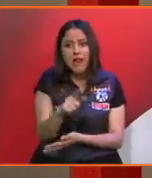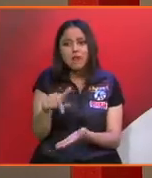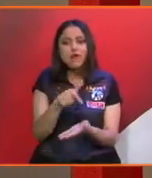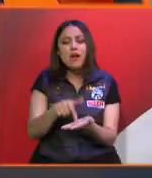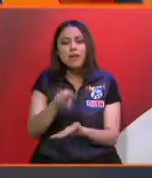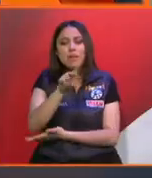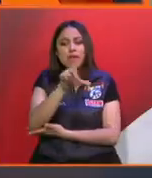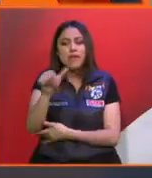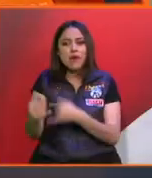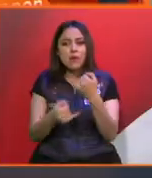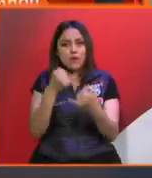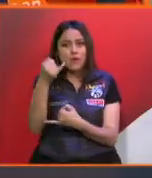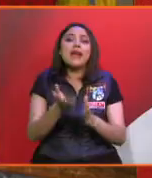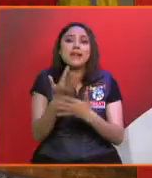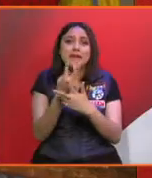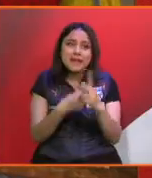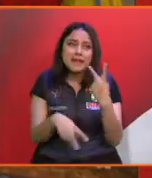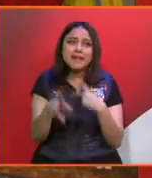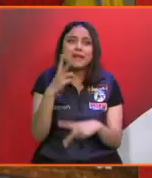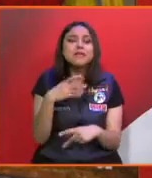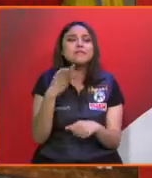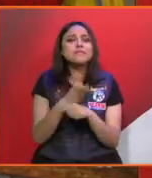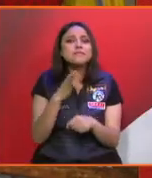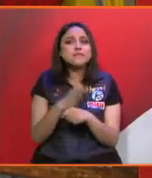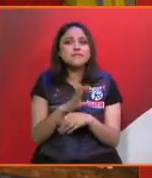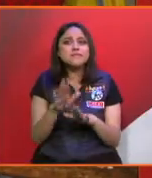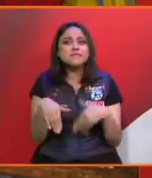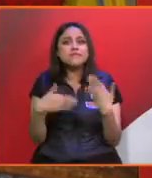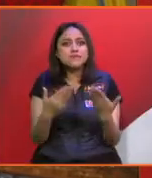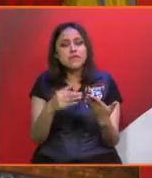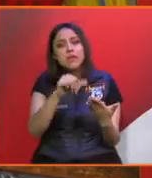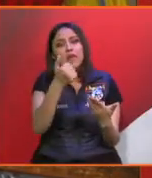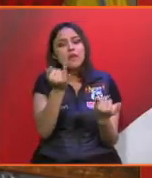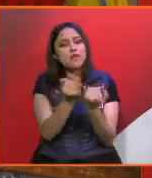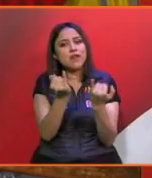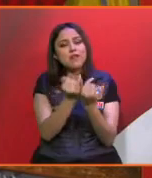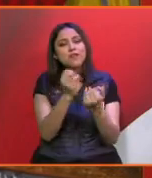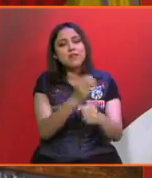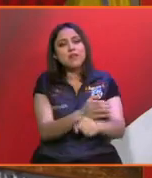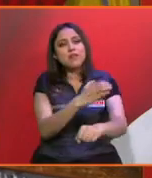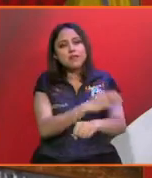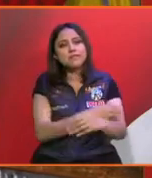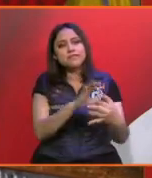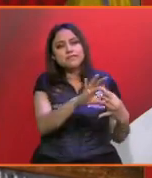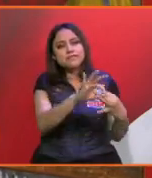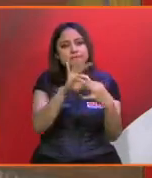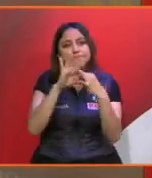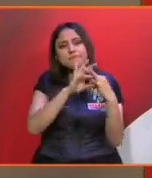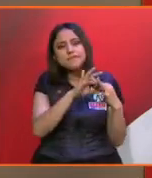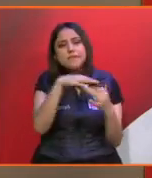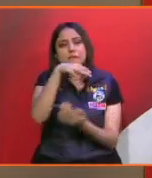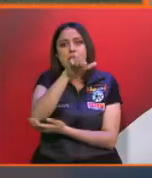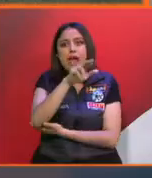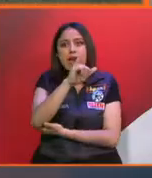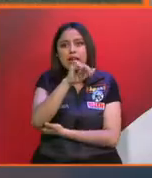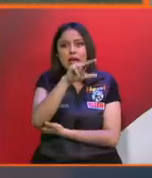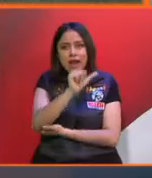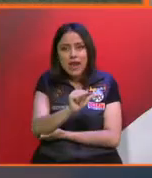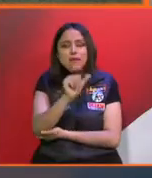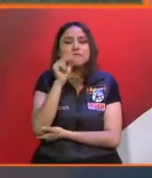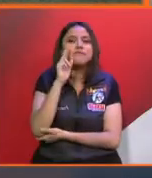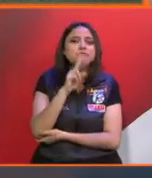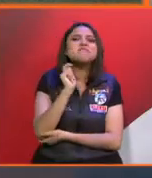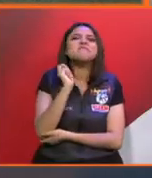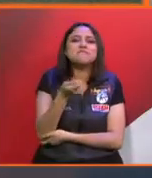la Villa Juguetón, al contenedor Big Ben. Mientras tanto, en contenedor se encuentran otros grandes aliados de a quien corresponda y Mariana Iparrea no me